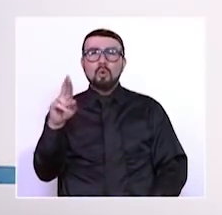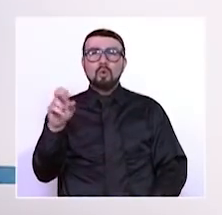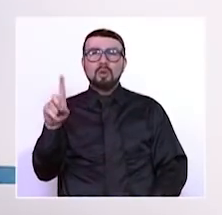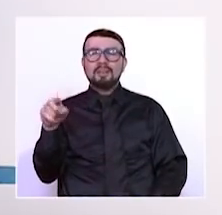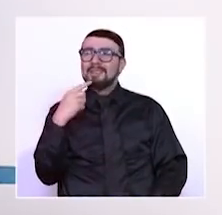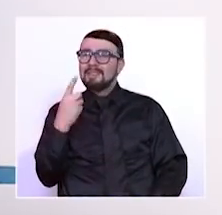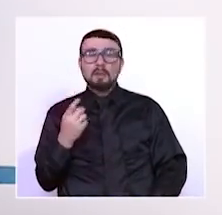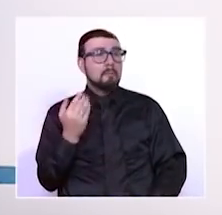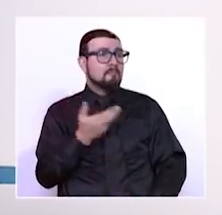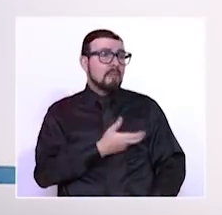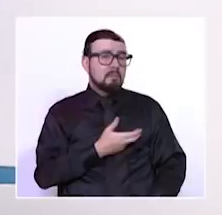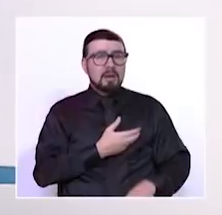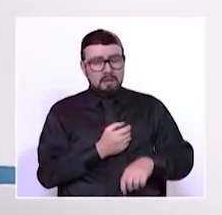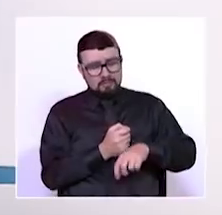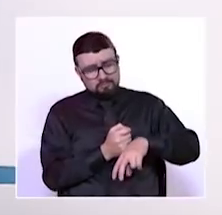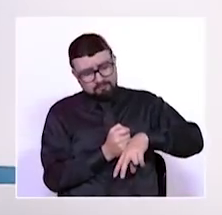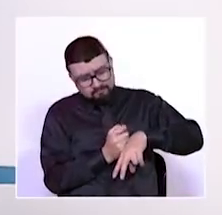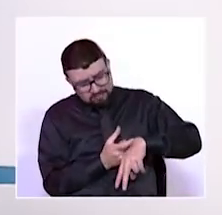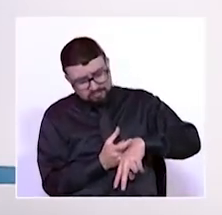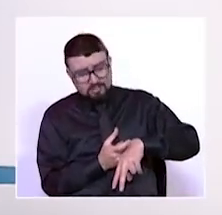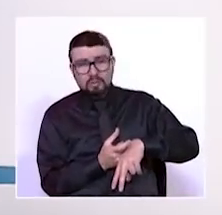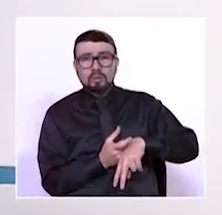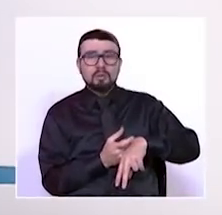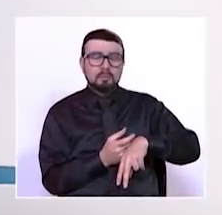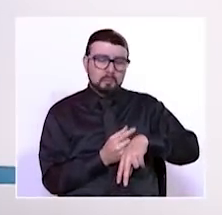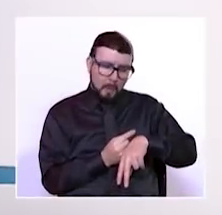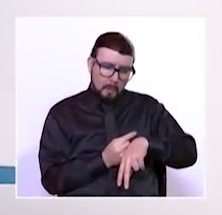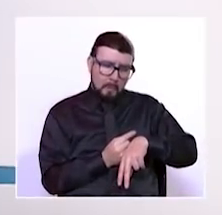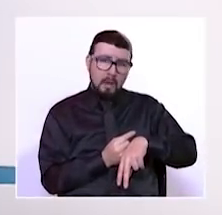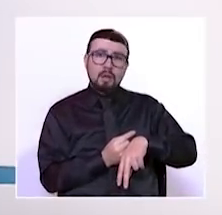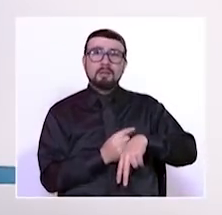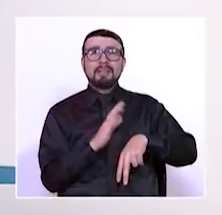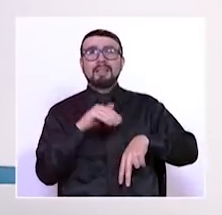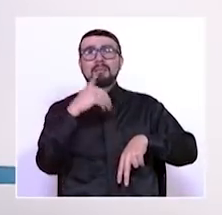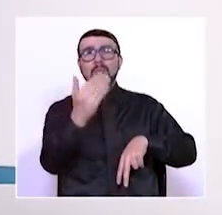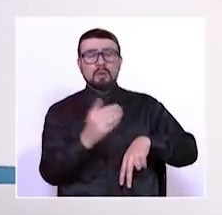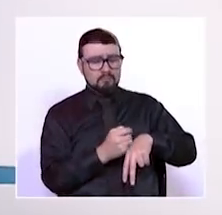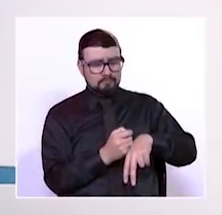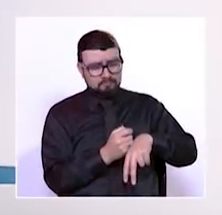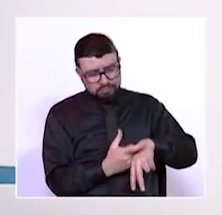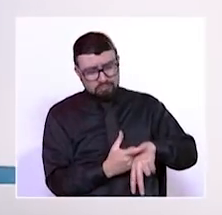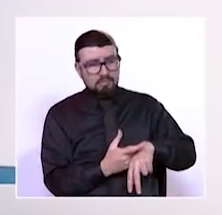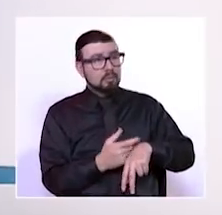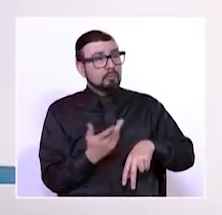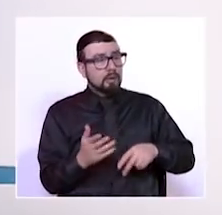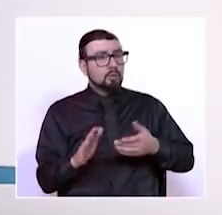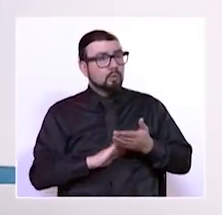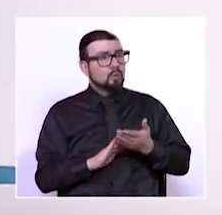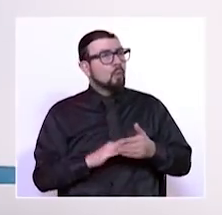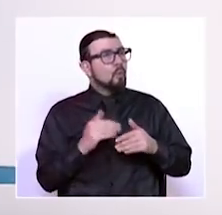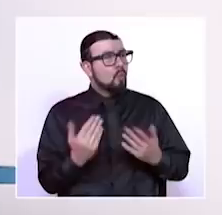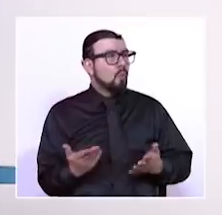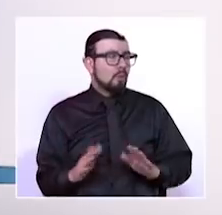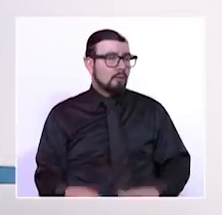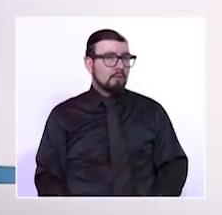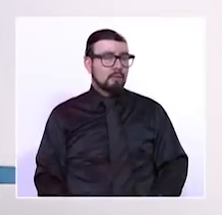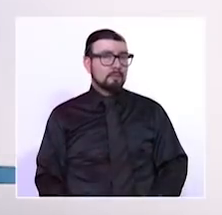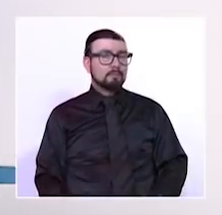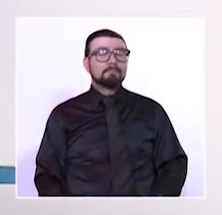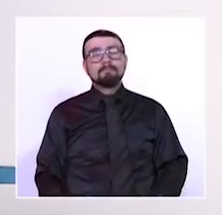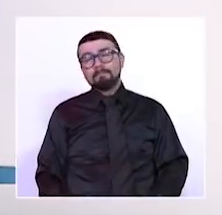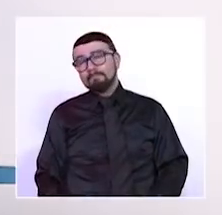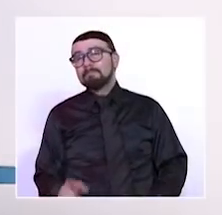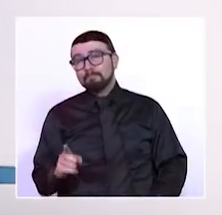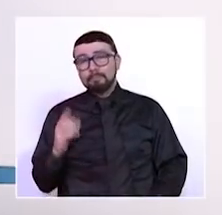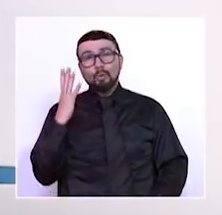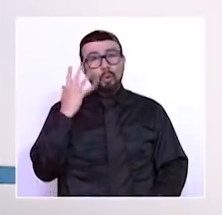y eso cada cierto tiempo vuelve y se abre la herida. ¿Cuál es el tratamiento? Y eso es a diario,